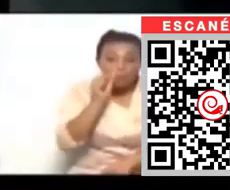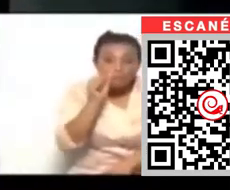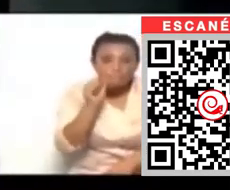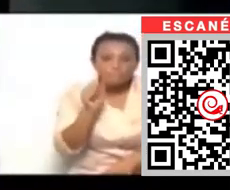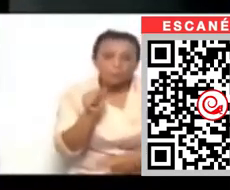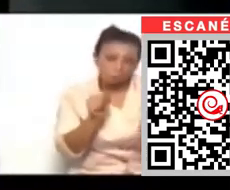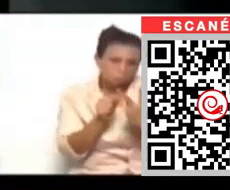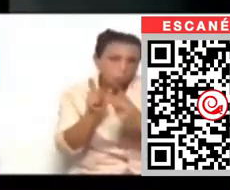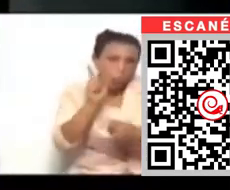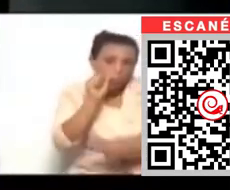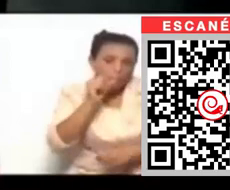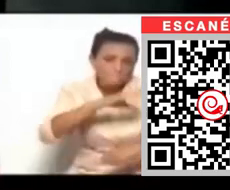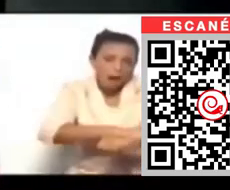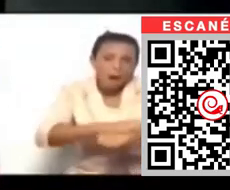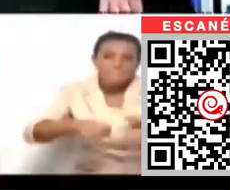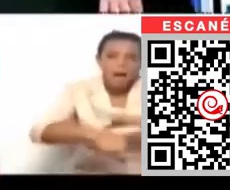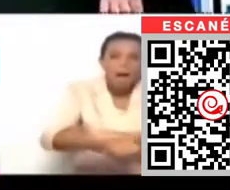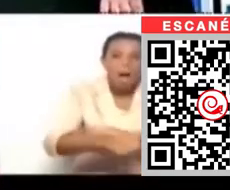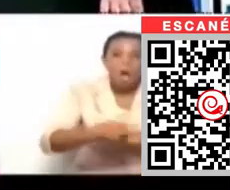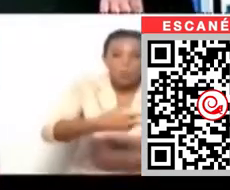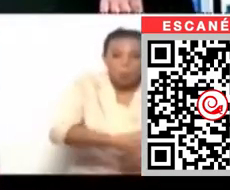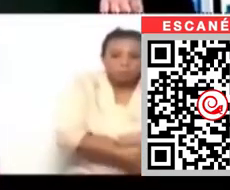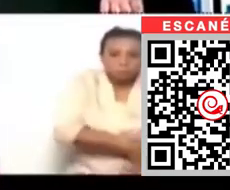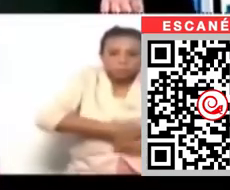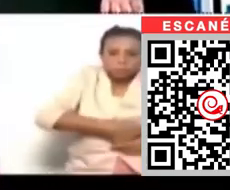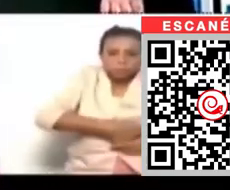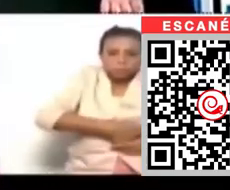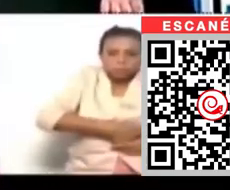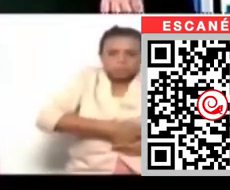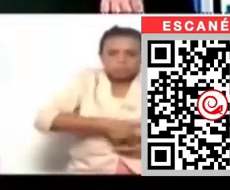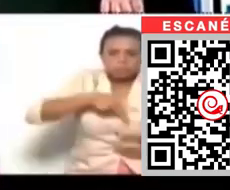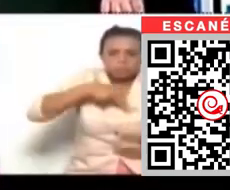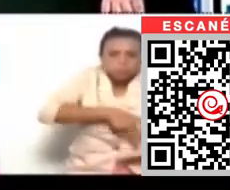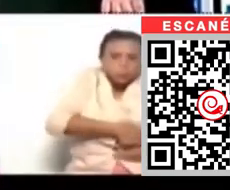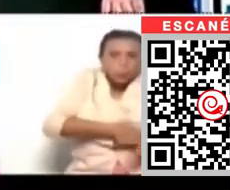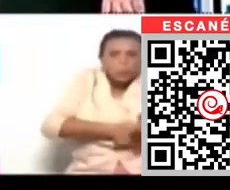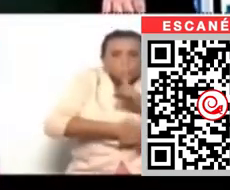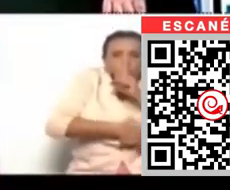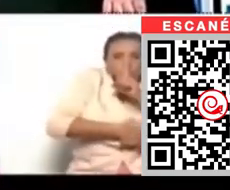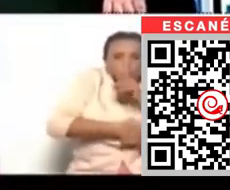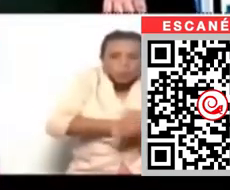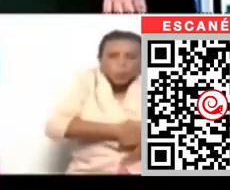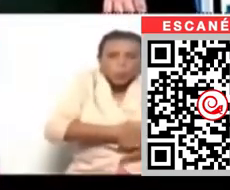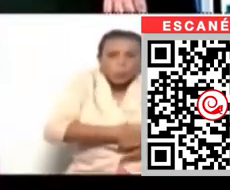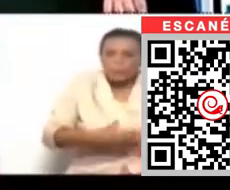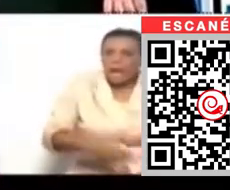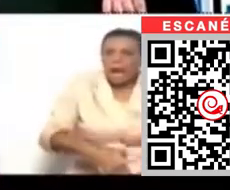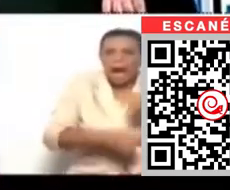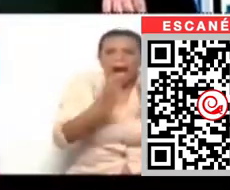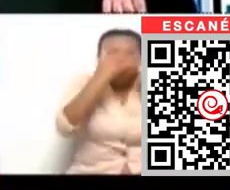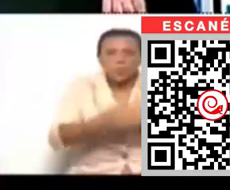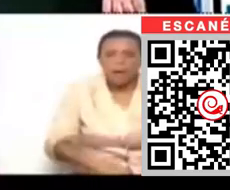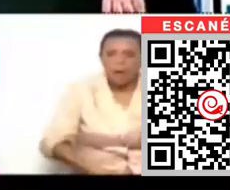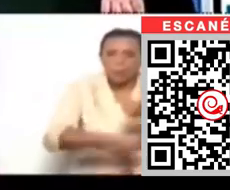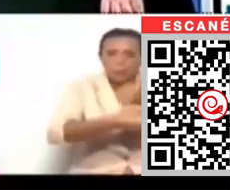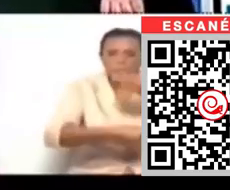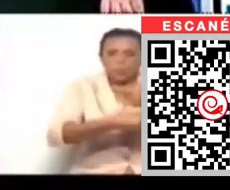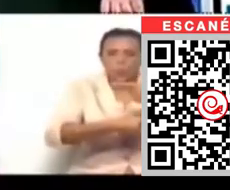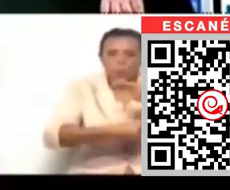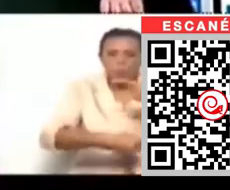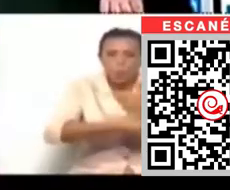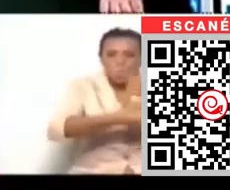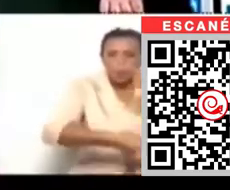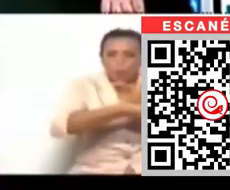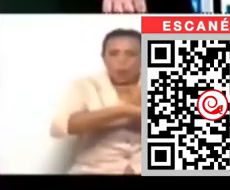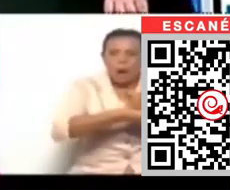dos fueron capturados con 9 milímetros aquí al cinto, con su cargador de 12 balas, 9 milímetros, a